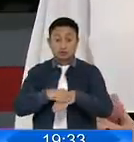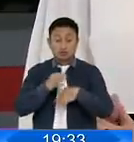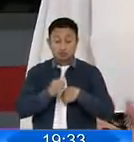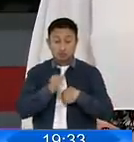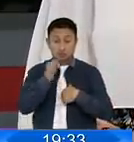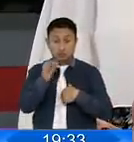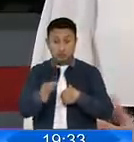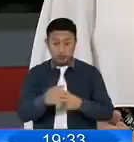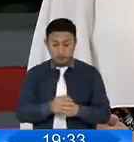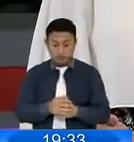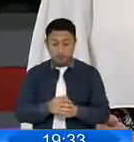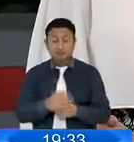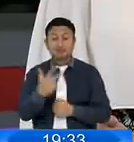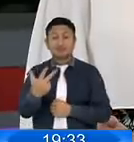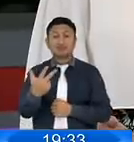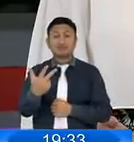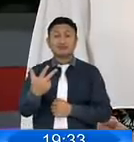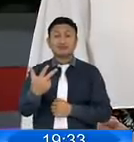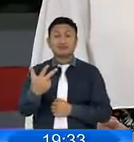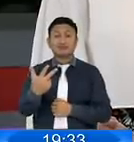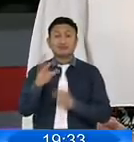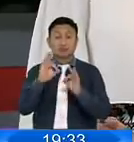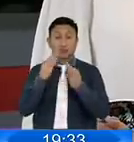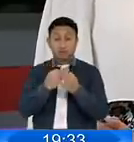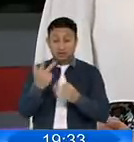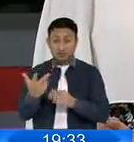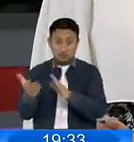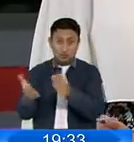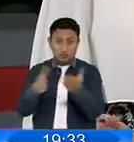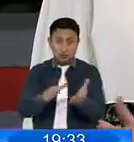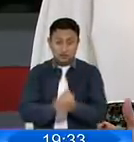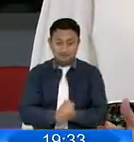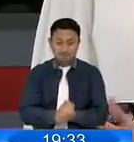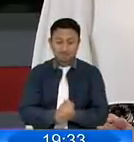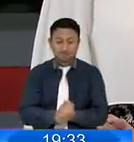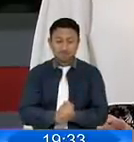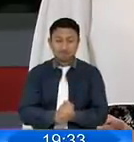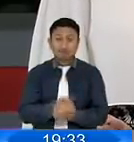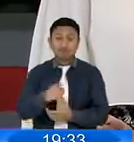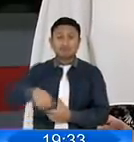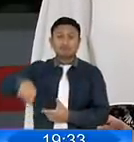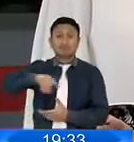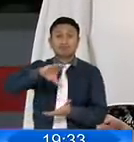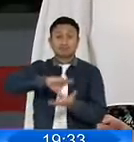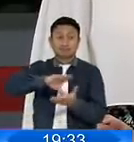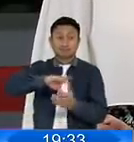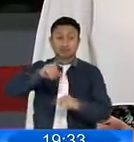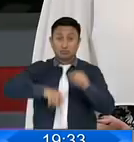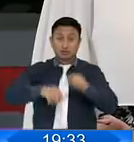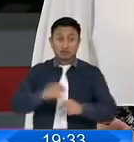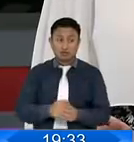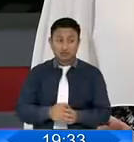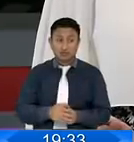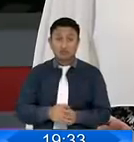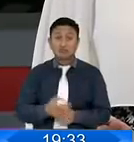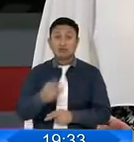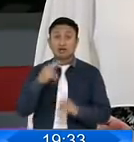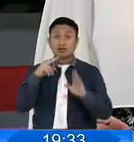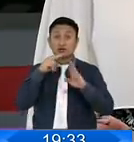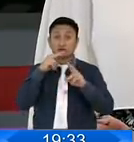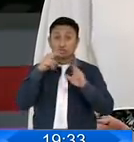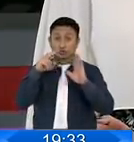ellos 3 miembros de una misma familia. En la ciudad, algunos ciudadanos no toman en cuenta las medidas de